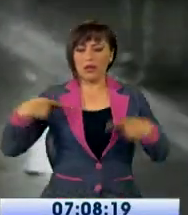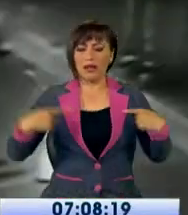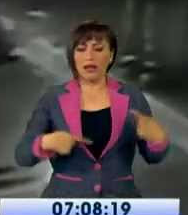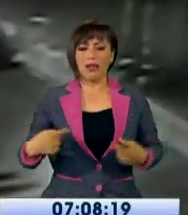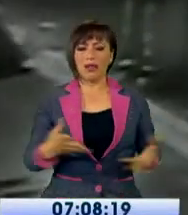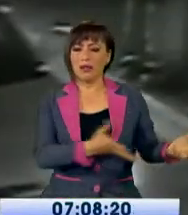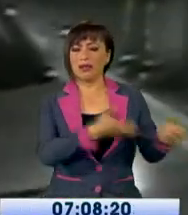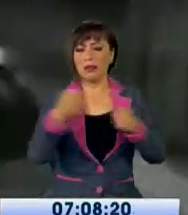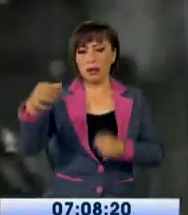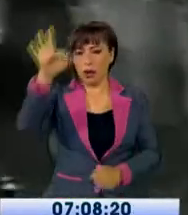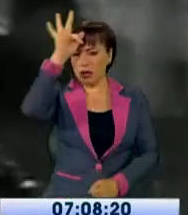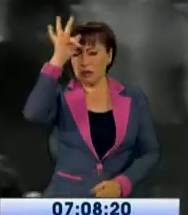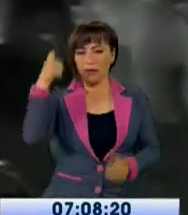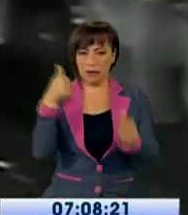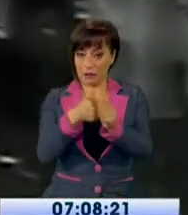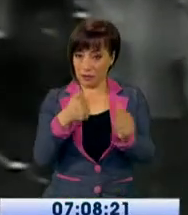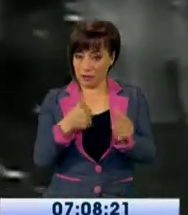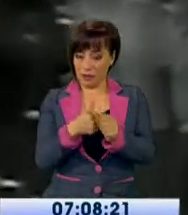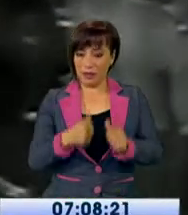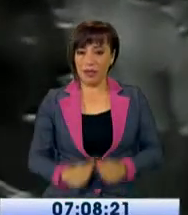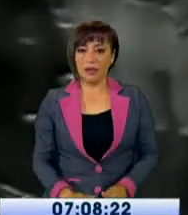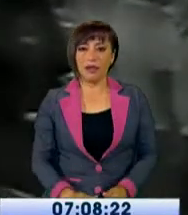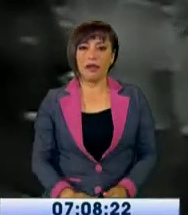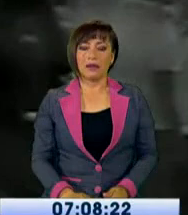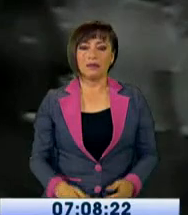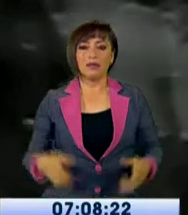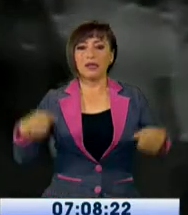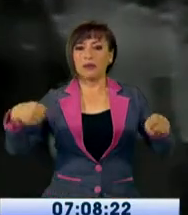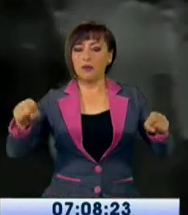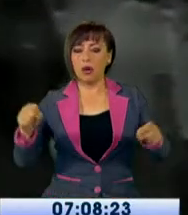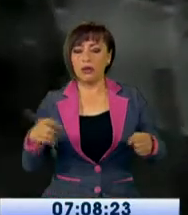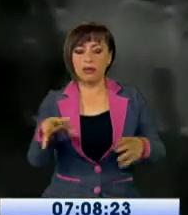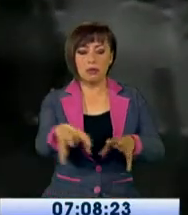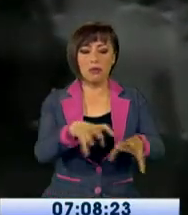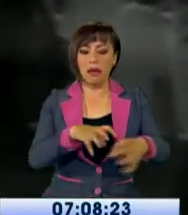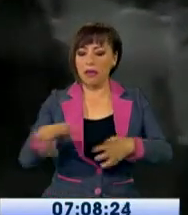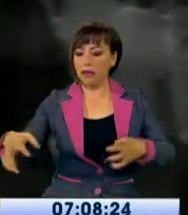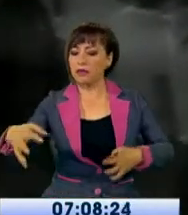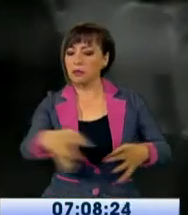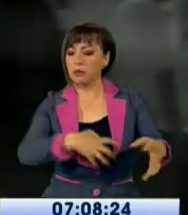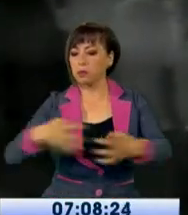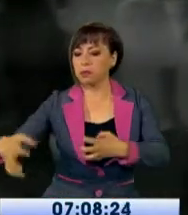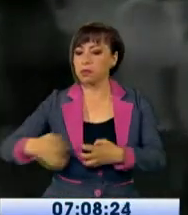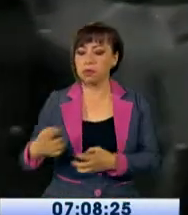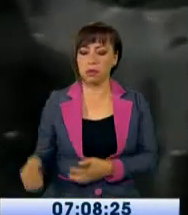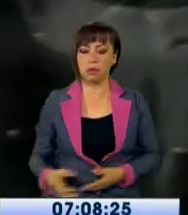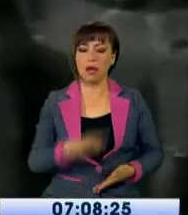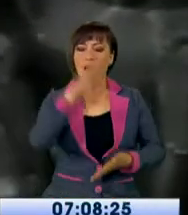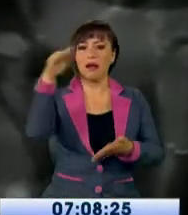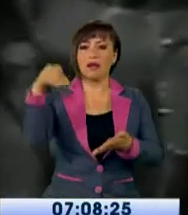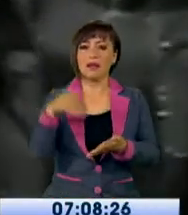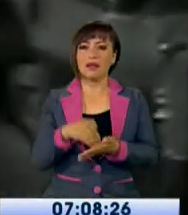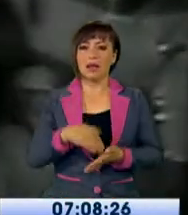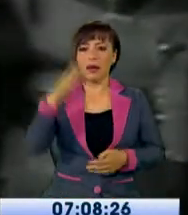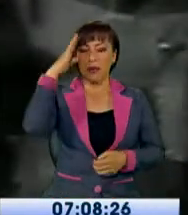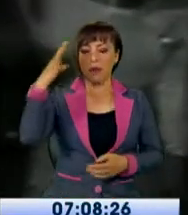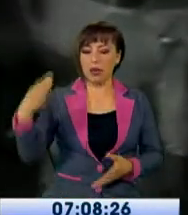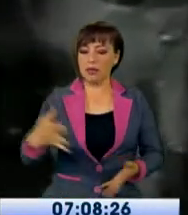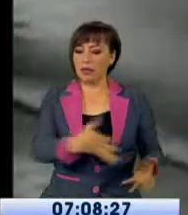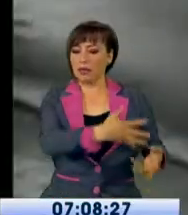llevados a un hospital cercano y lo que quedó de sus motocicletas al centro de retención vehicular de la